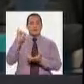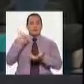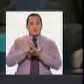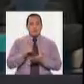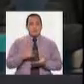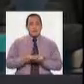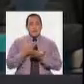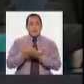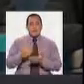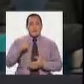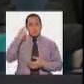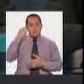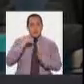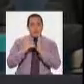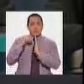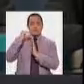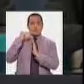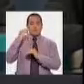la madurez política